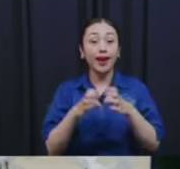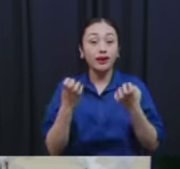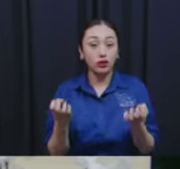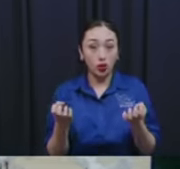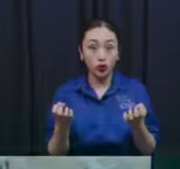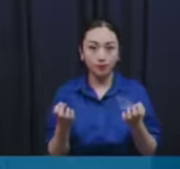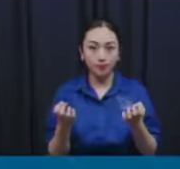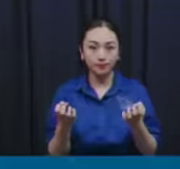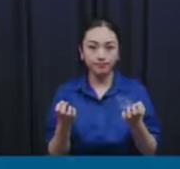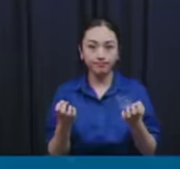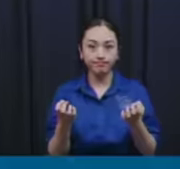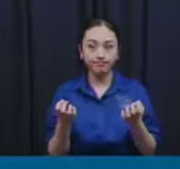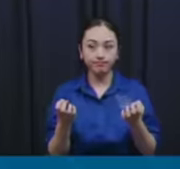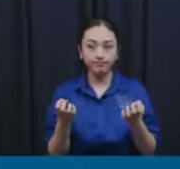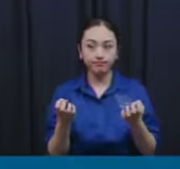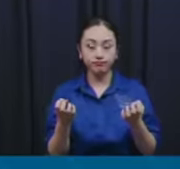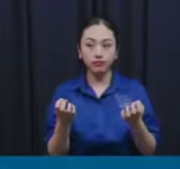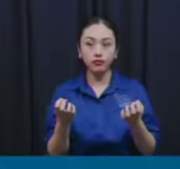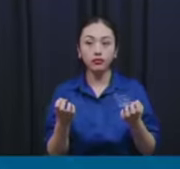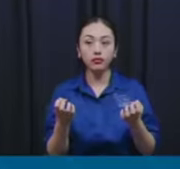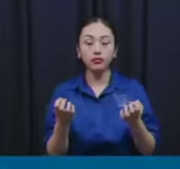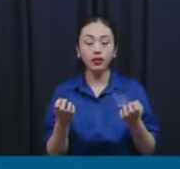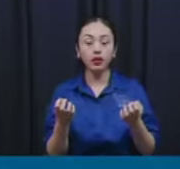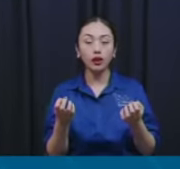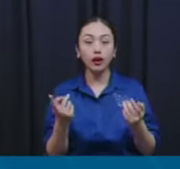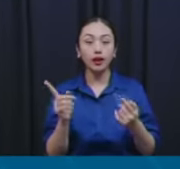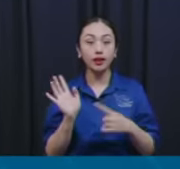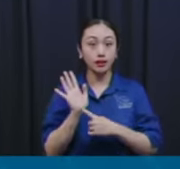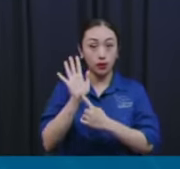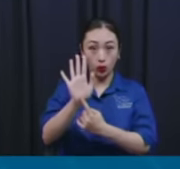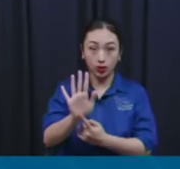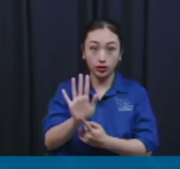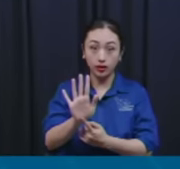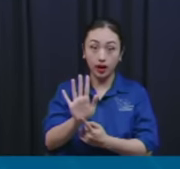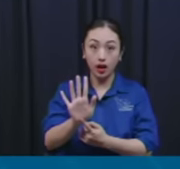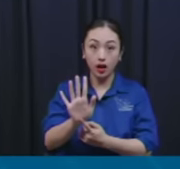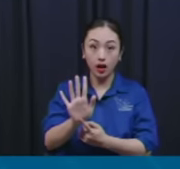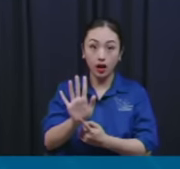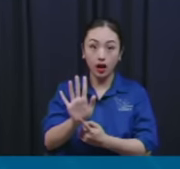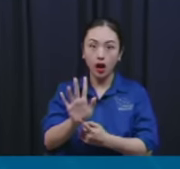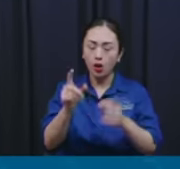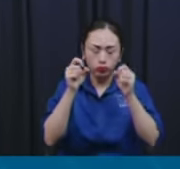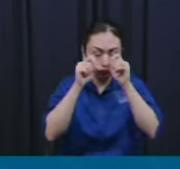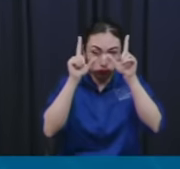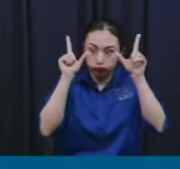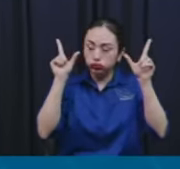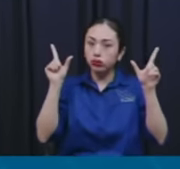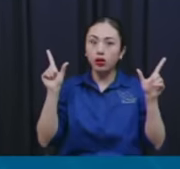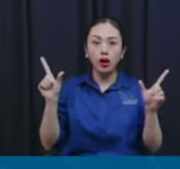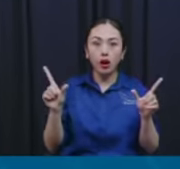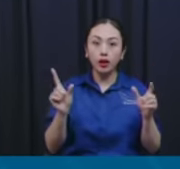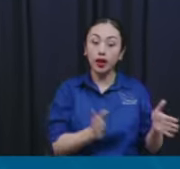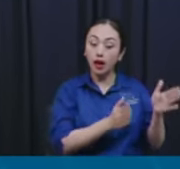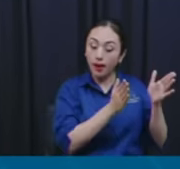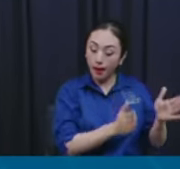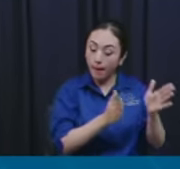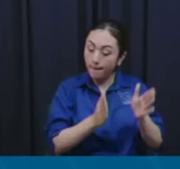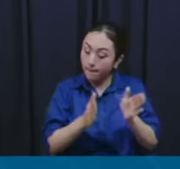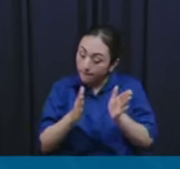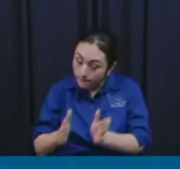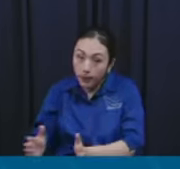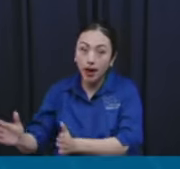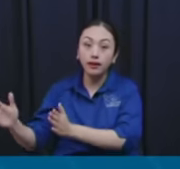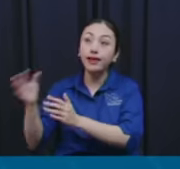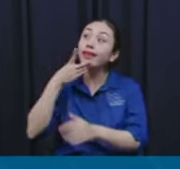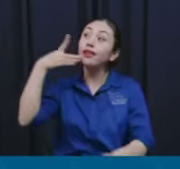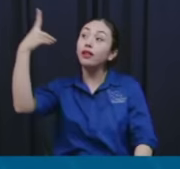entonces aquí hay una cosa impresionante de todo lo que la planificación que Dios tenía para la